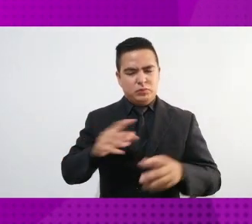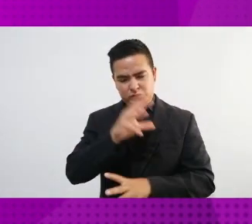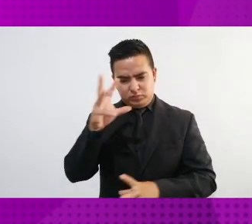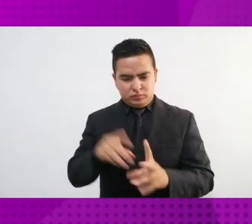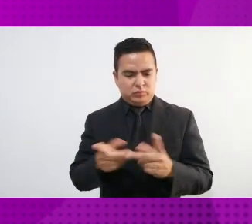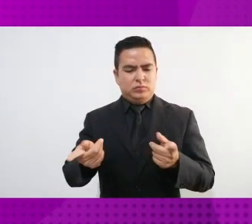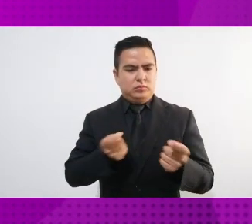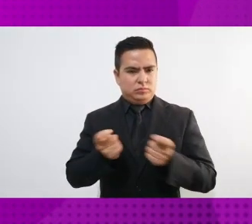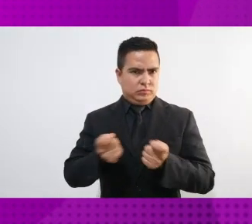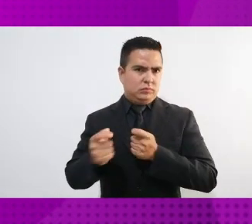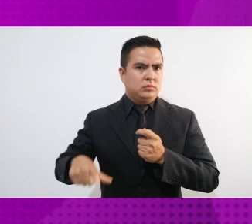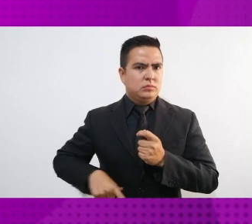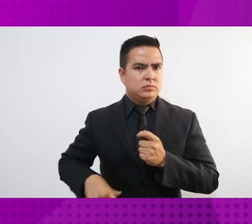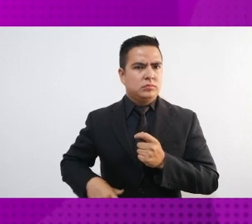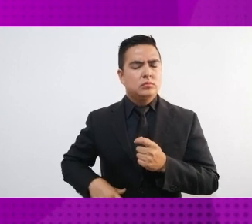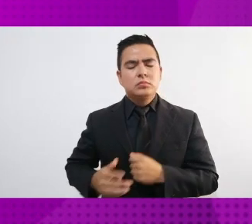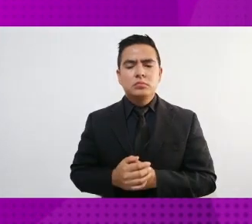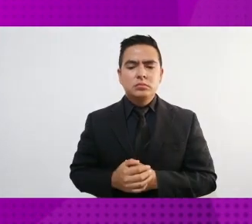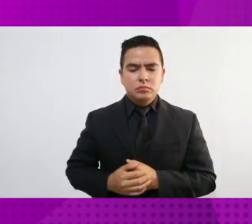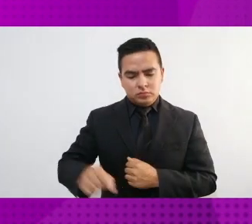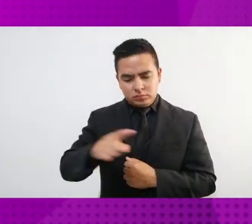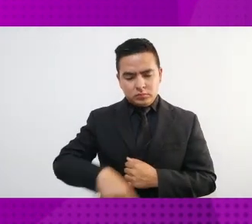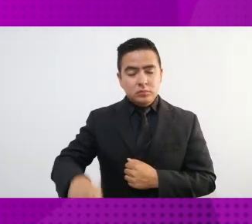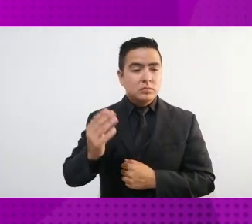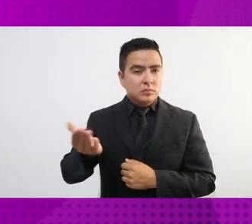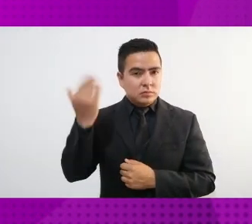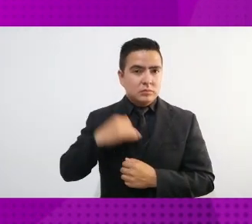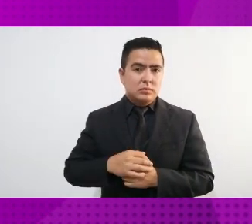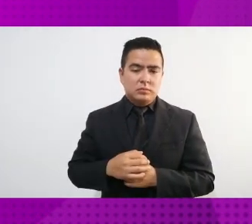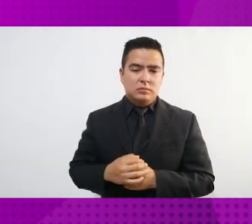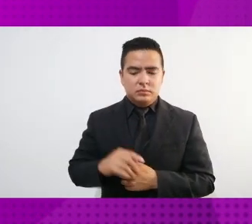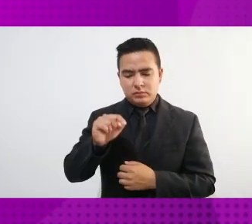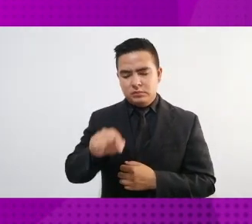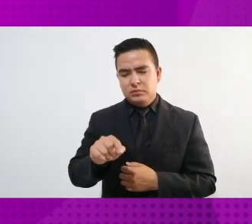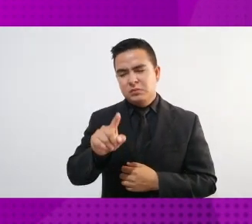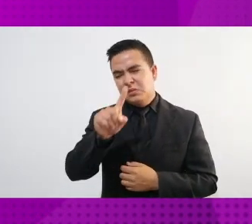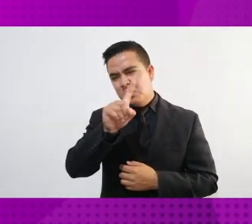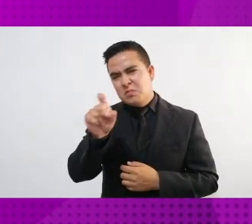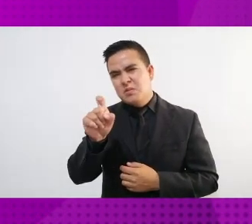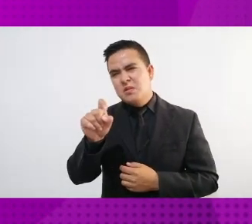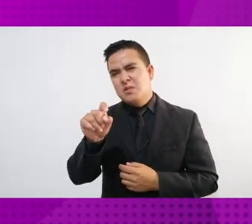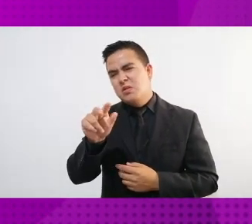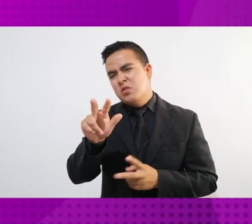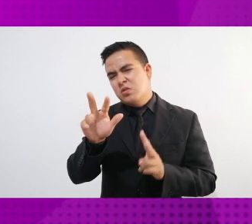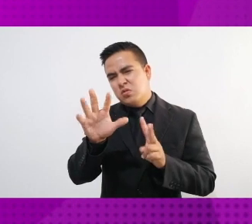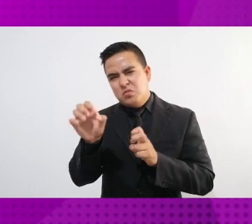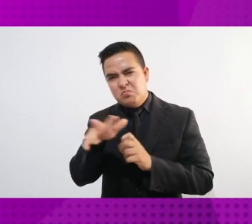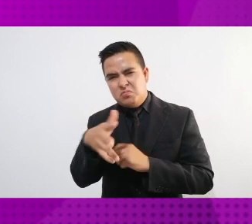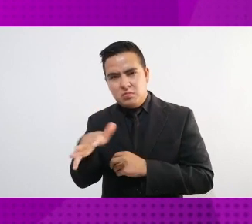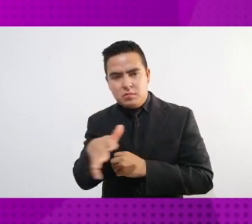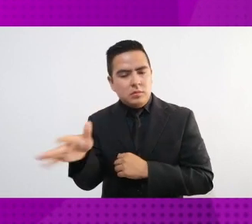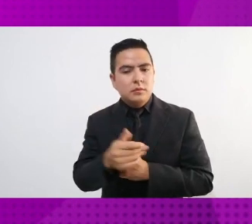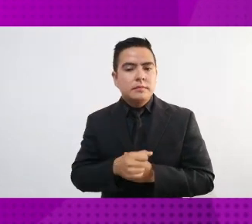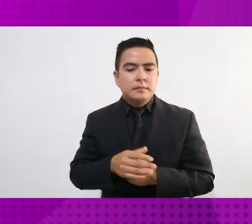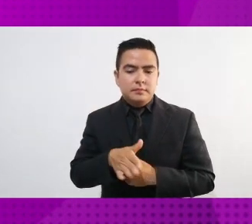desarrollos en el siglo XIX. Y que se encuentran básicamente tanto en el